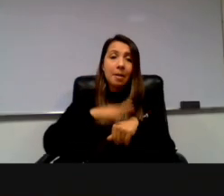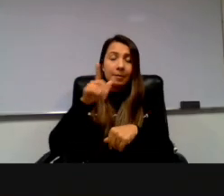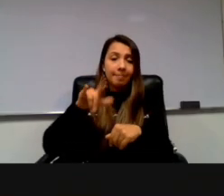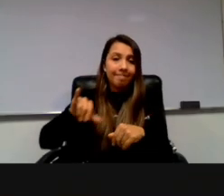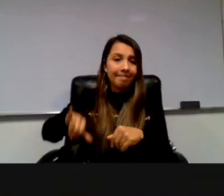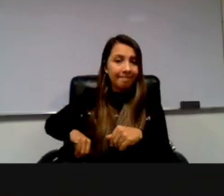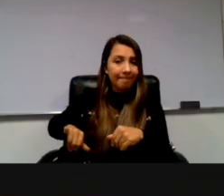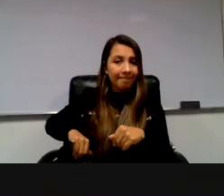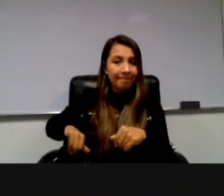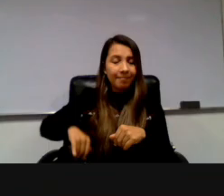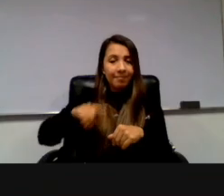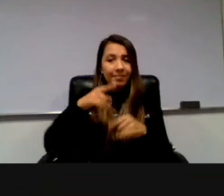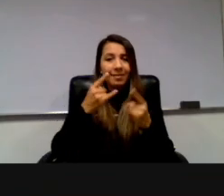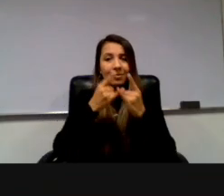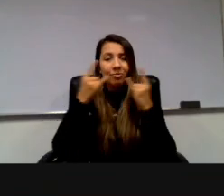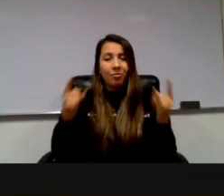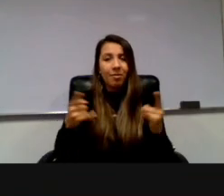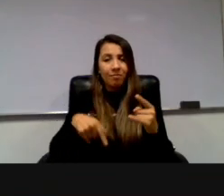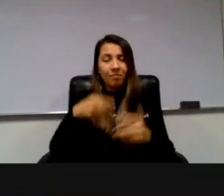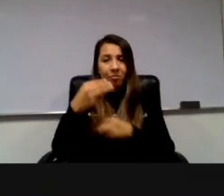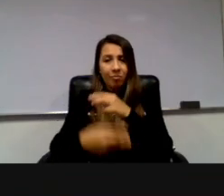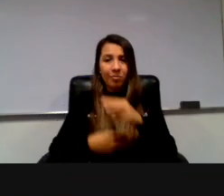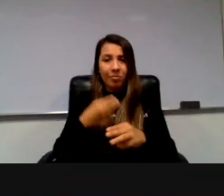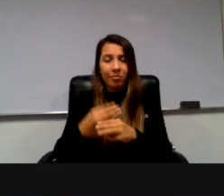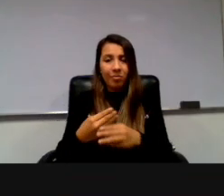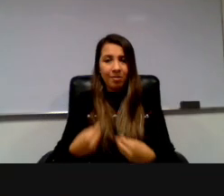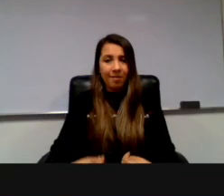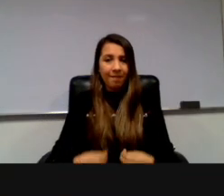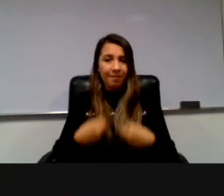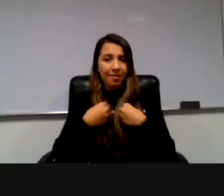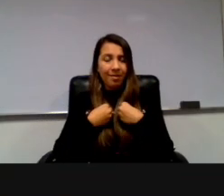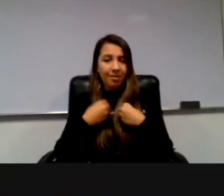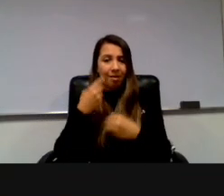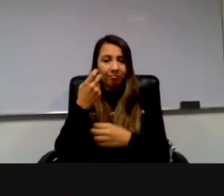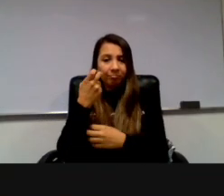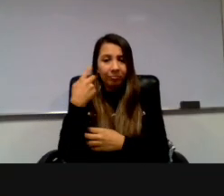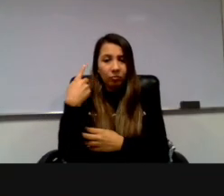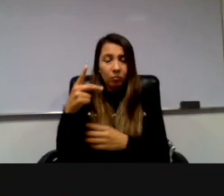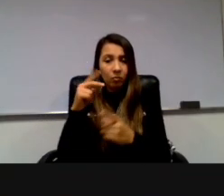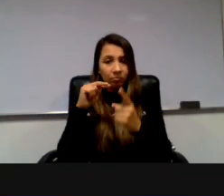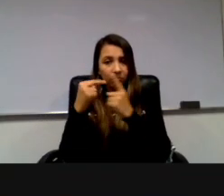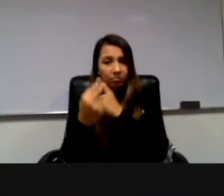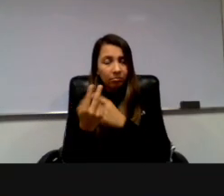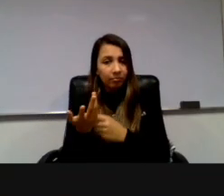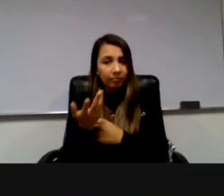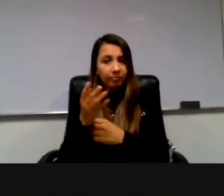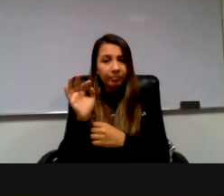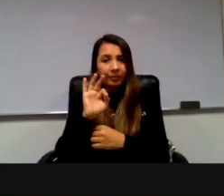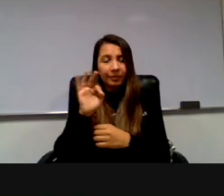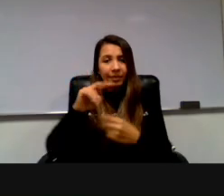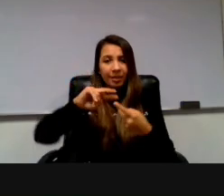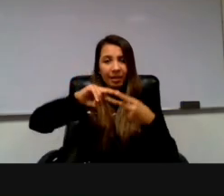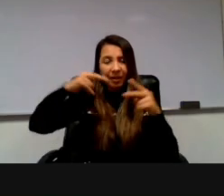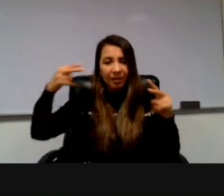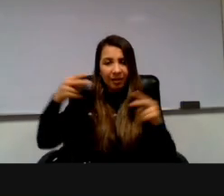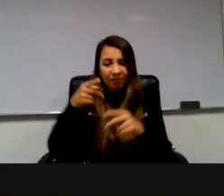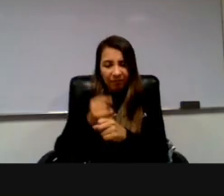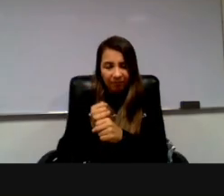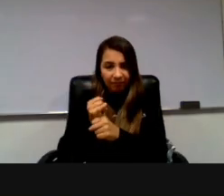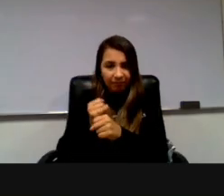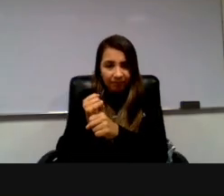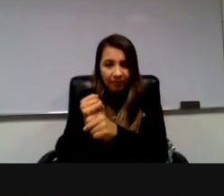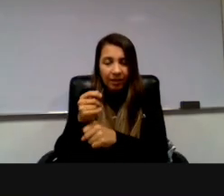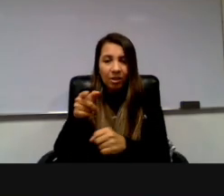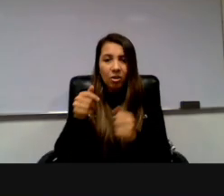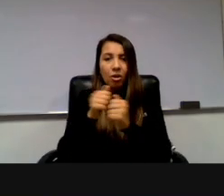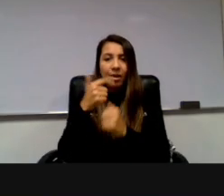está diciendo que la historia de la vida en la Tierra, desde este punto de vista, si la estudiamos a través de sus genes, es mucho más compleja